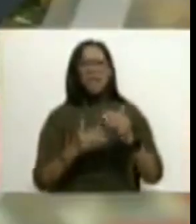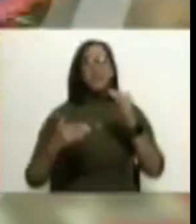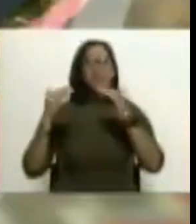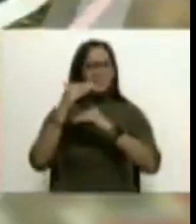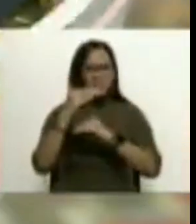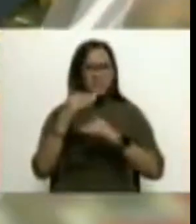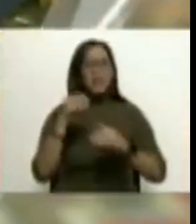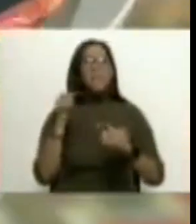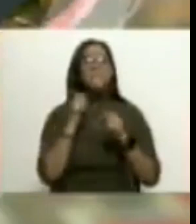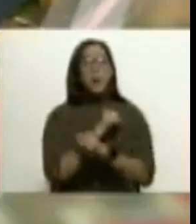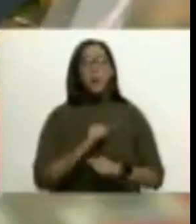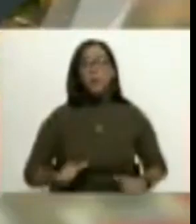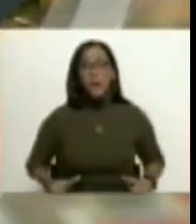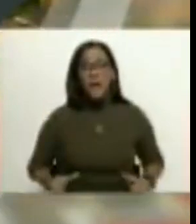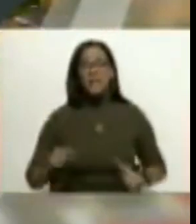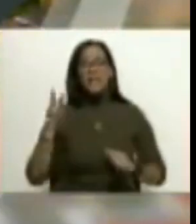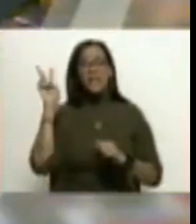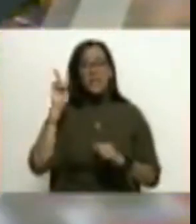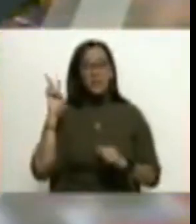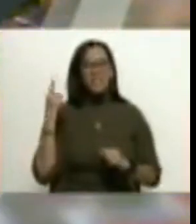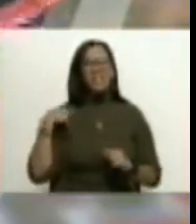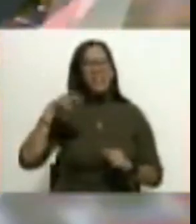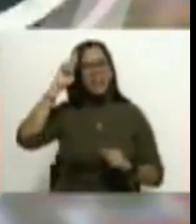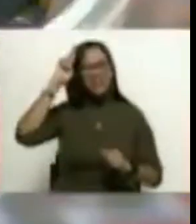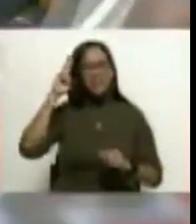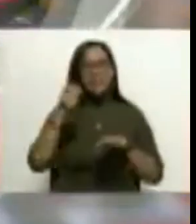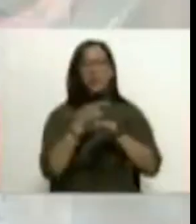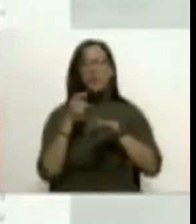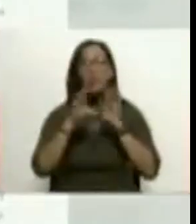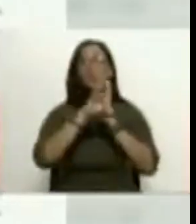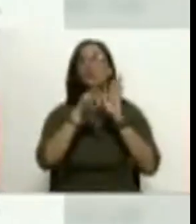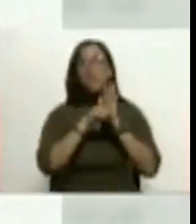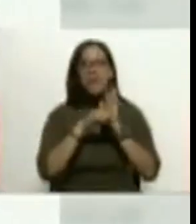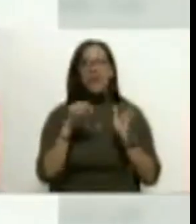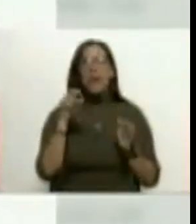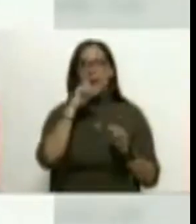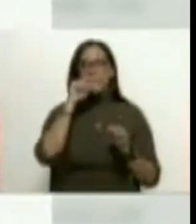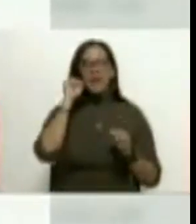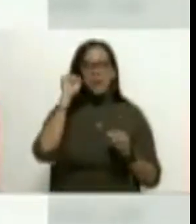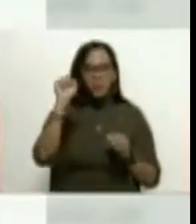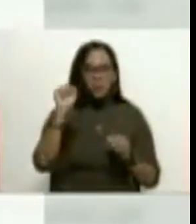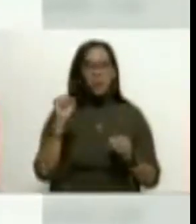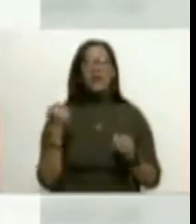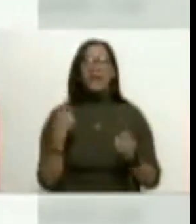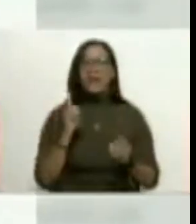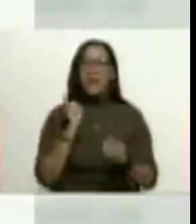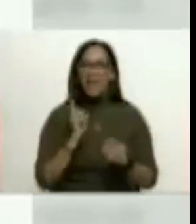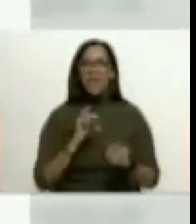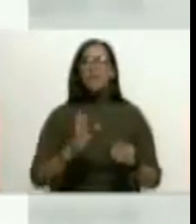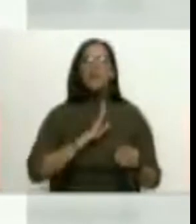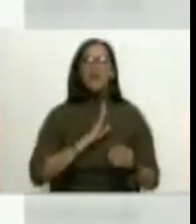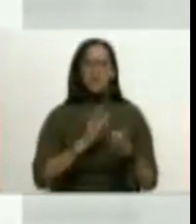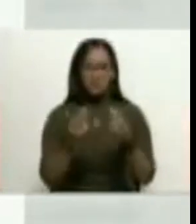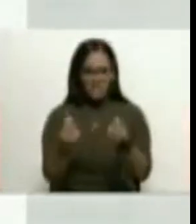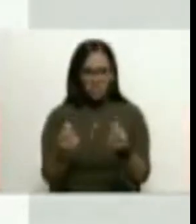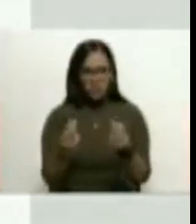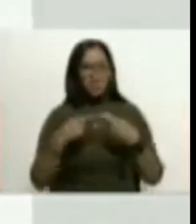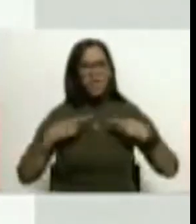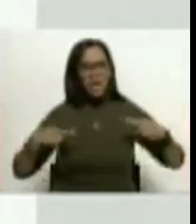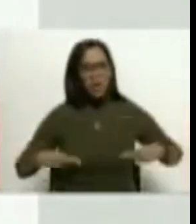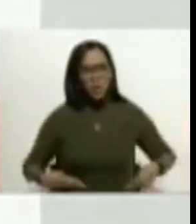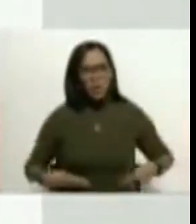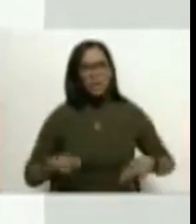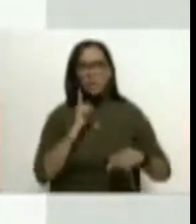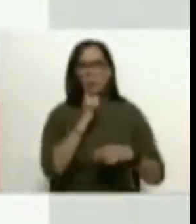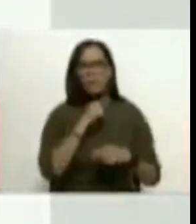el gobierno constitucional de Nicolás Maduro es el depositario, el usuario, el propietario de esos recursos en nombre del